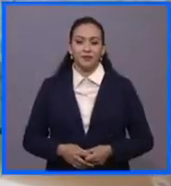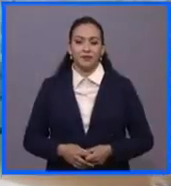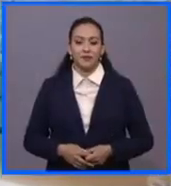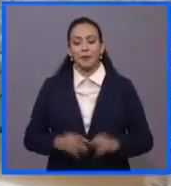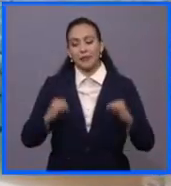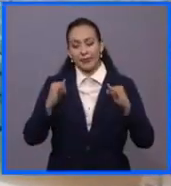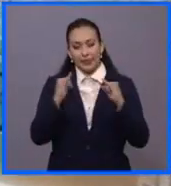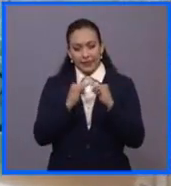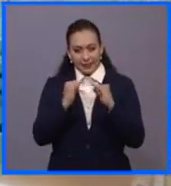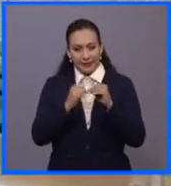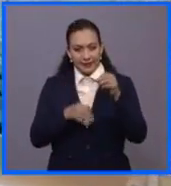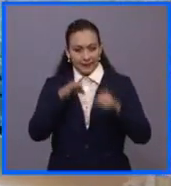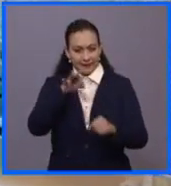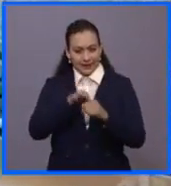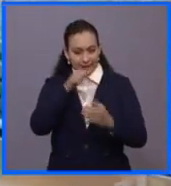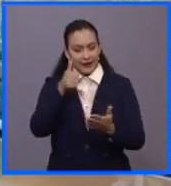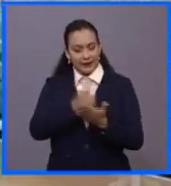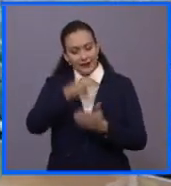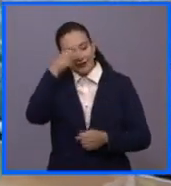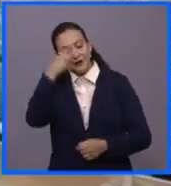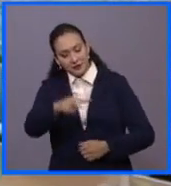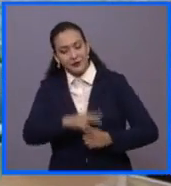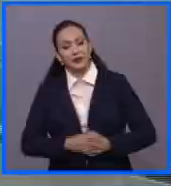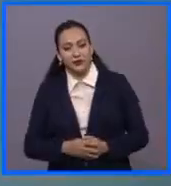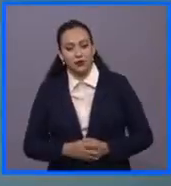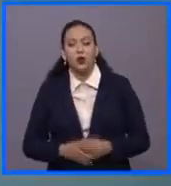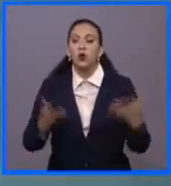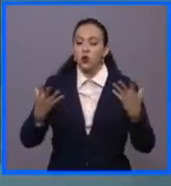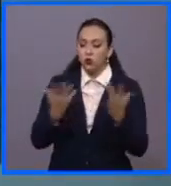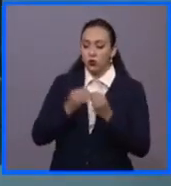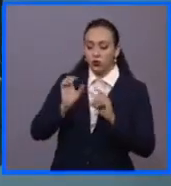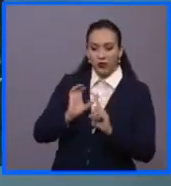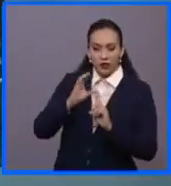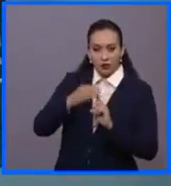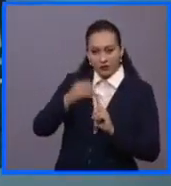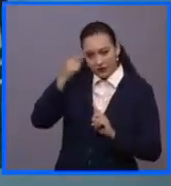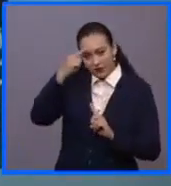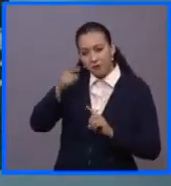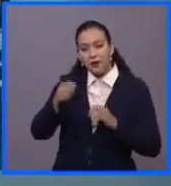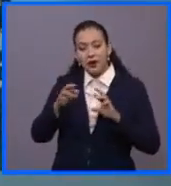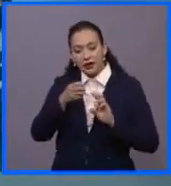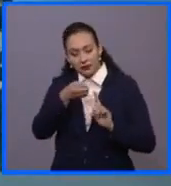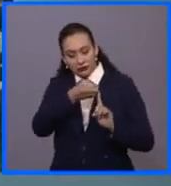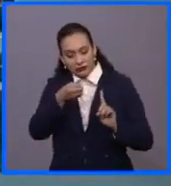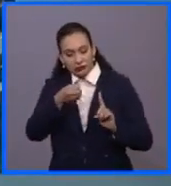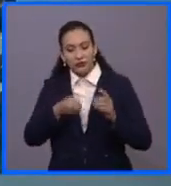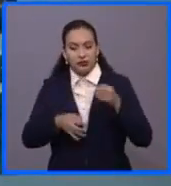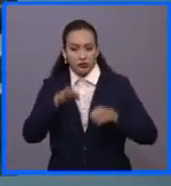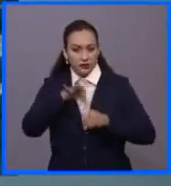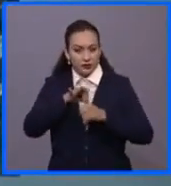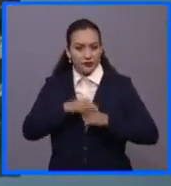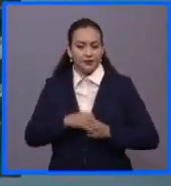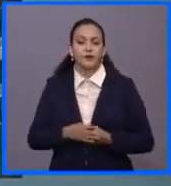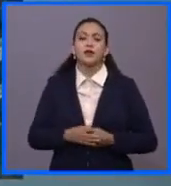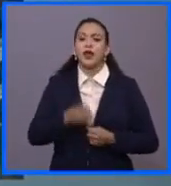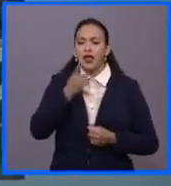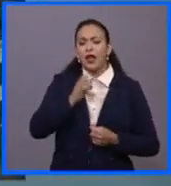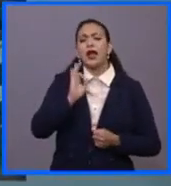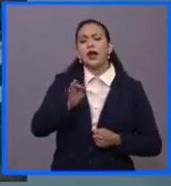El Instituto Electoral de la Ciudad de México, a través de la Comisión Permanente de Organización Electoral, aprobó la ubicación de